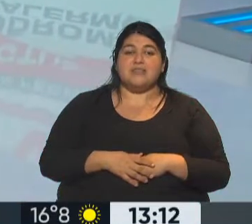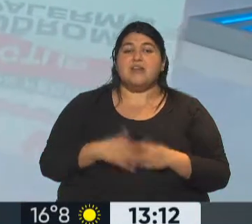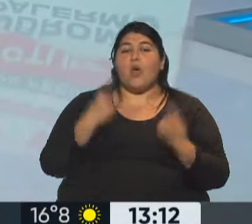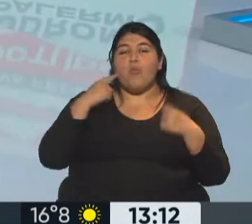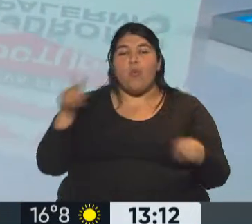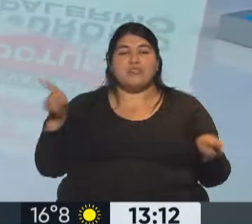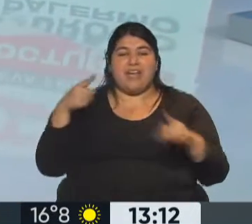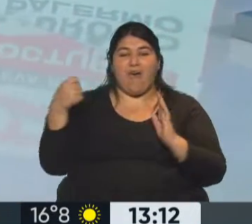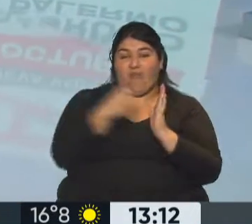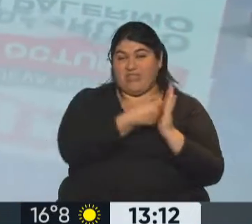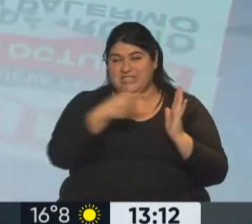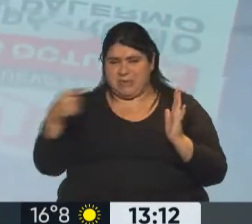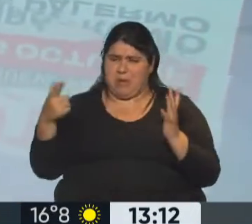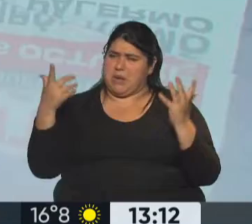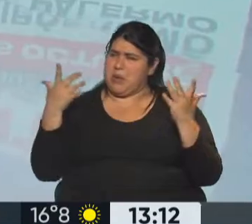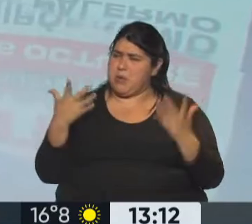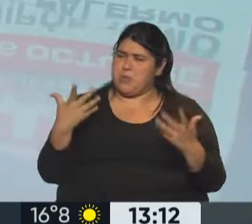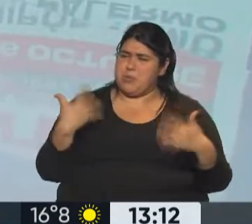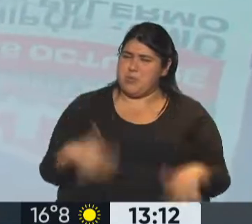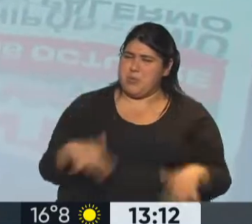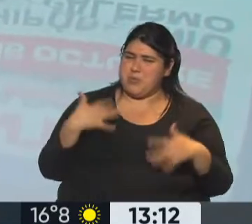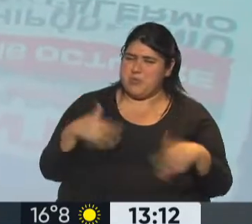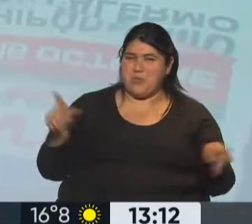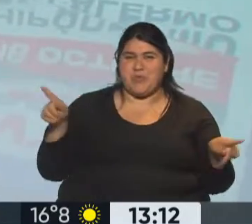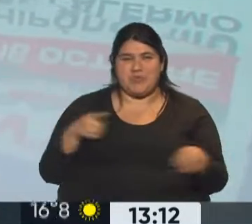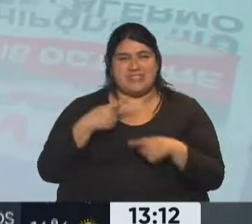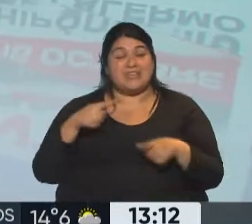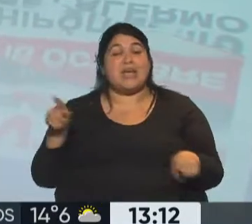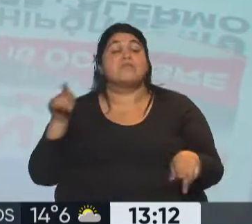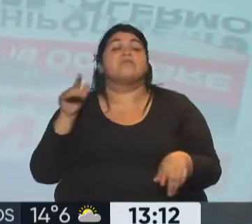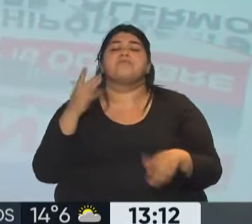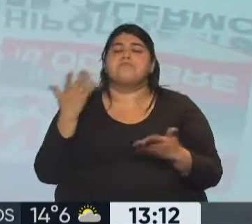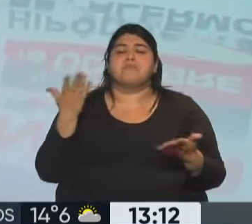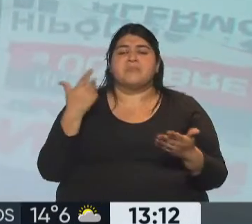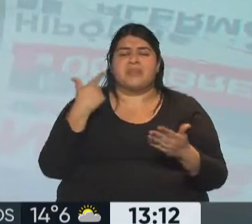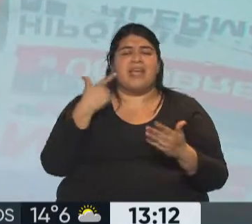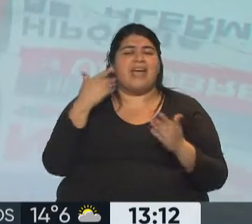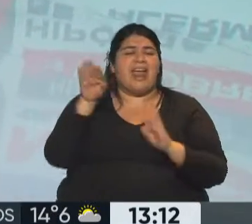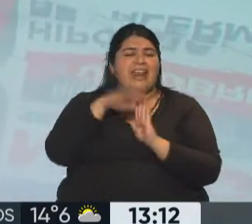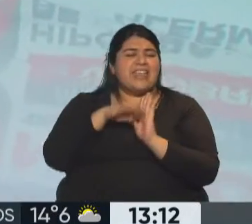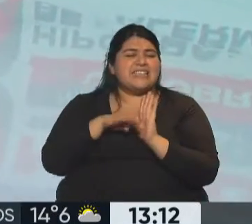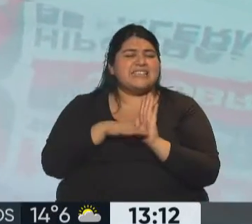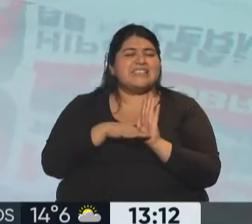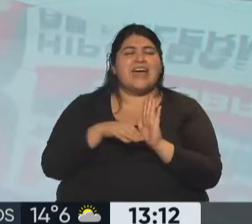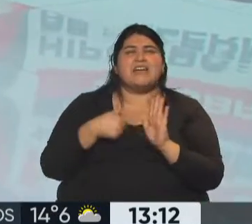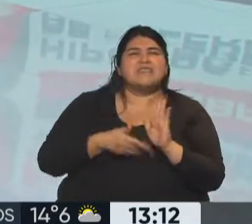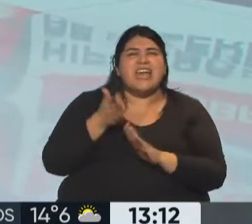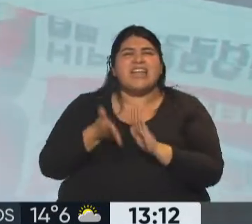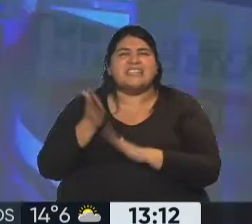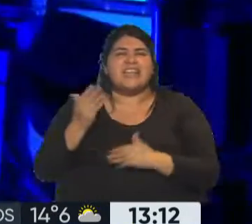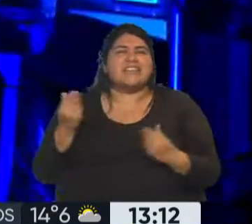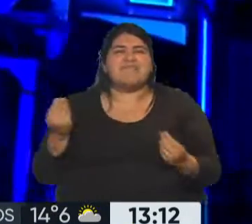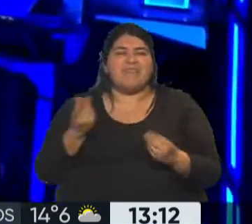Bueno, música para el fin de semana, muchísima música para este fin de semana. Hagamos una lista para dónde podemos ir, a dónde queremos